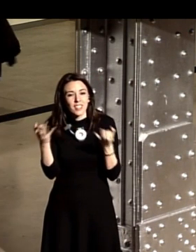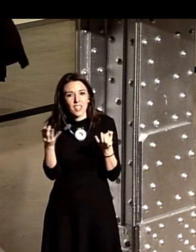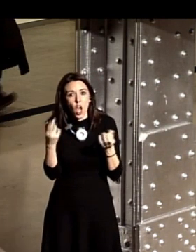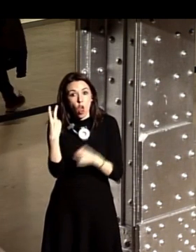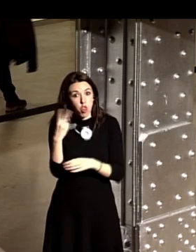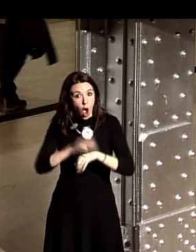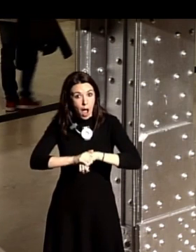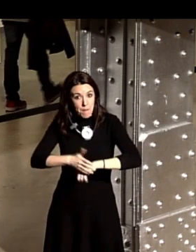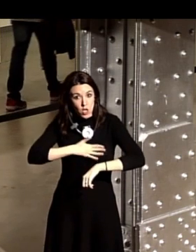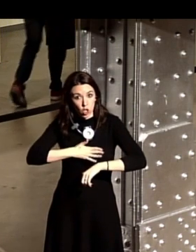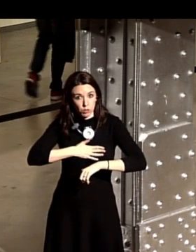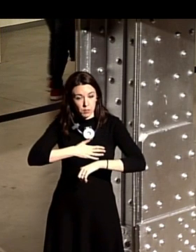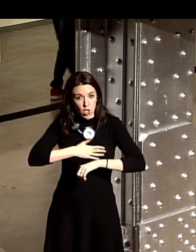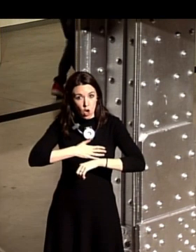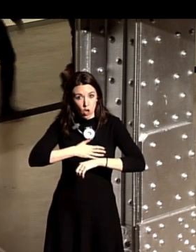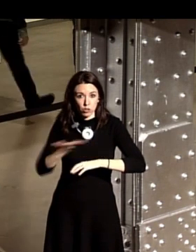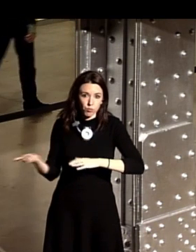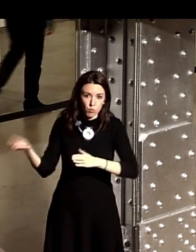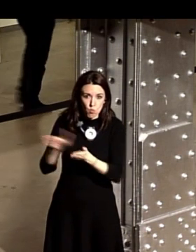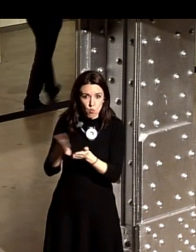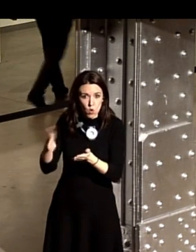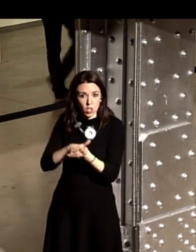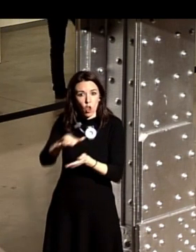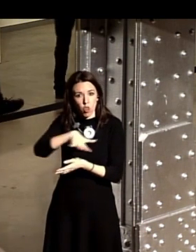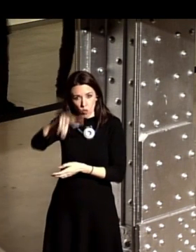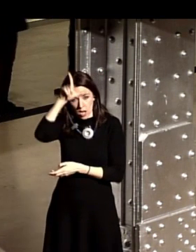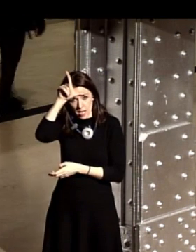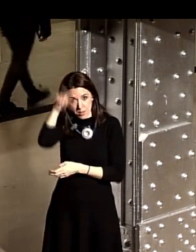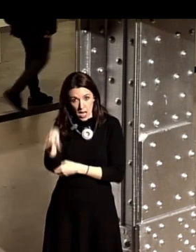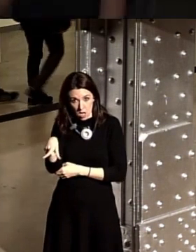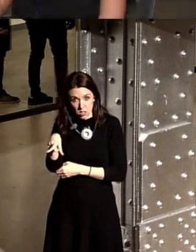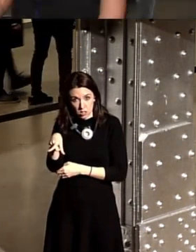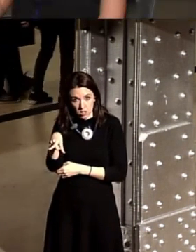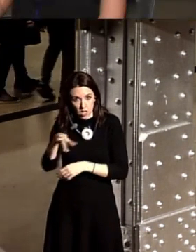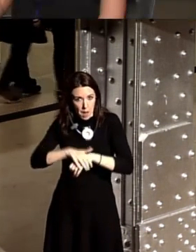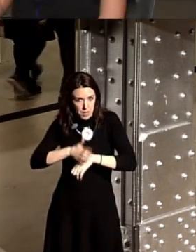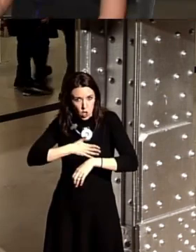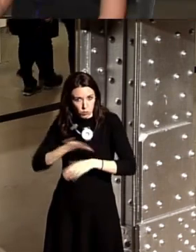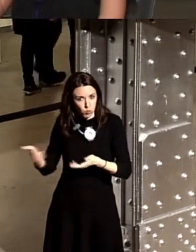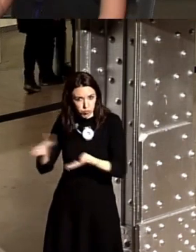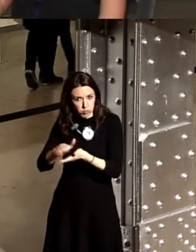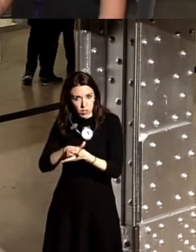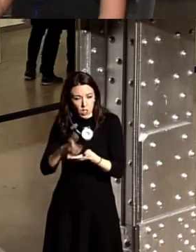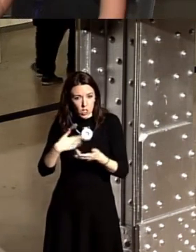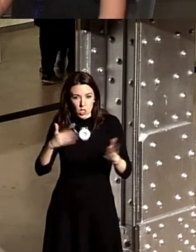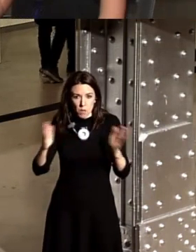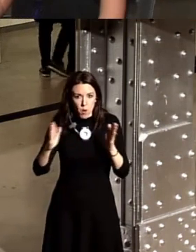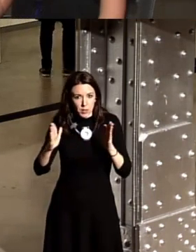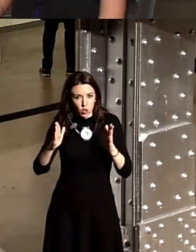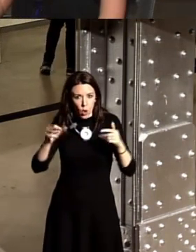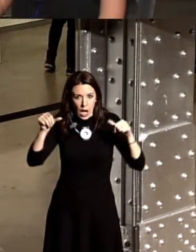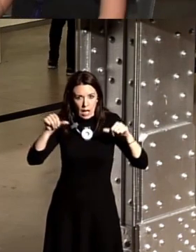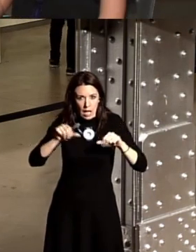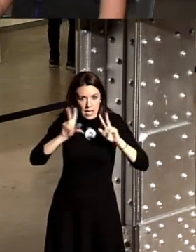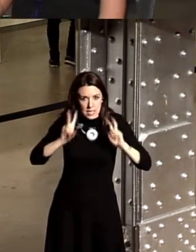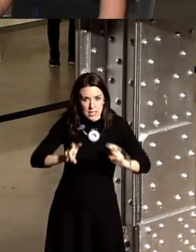buenos amigos murieron en Libia. Y entré en un momento de crisis, de trauma, que no